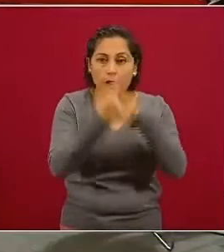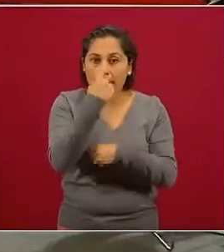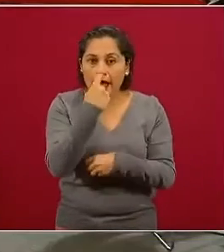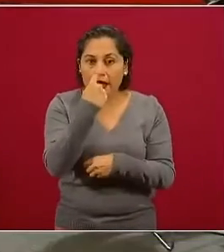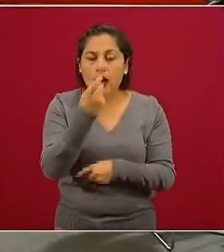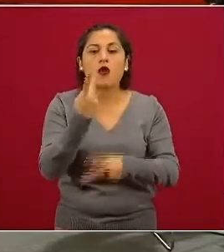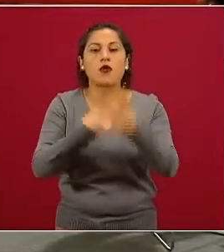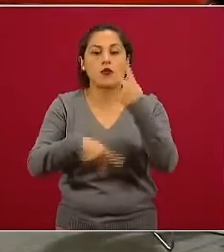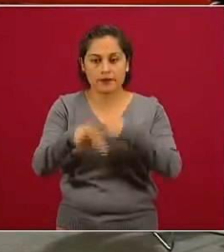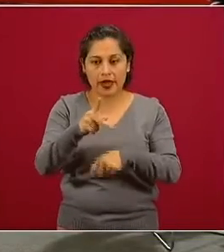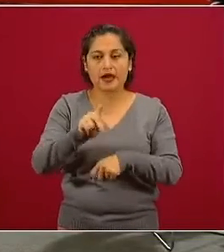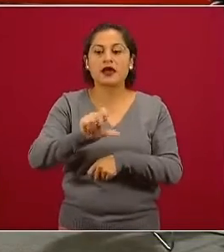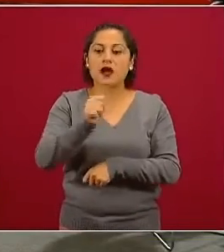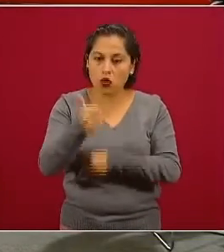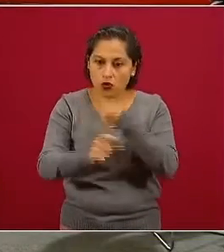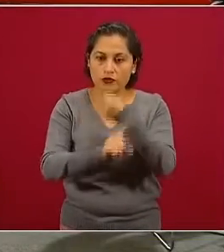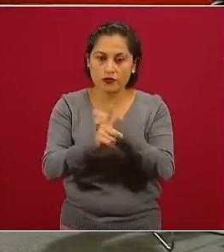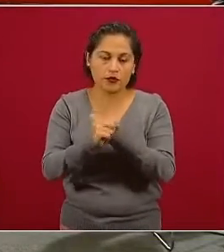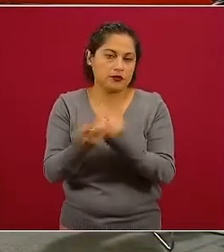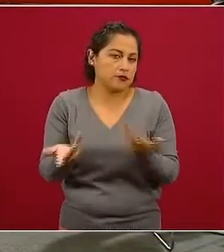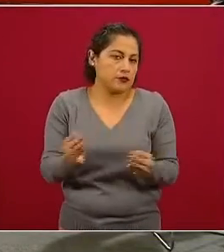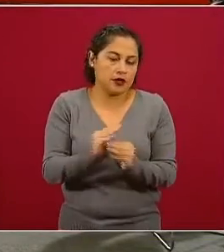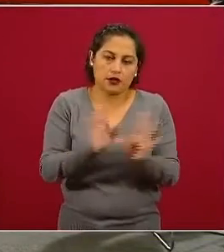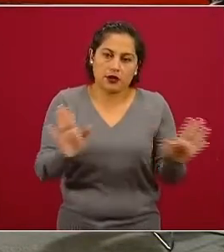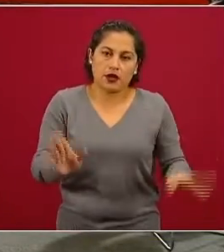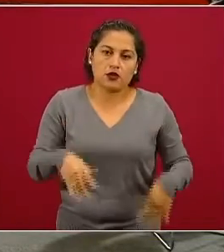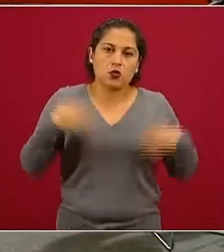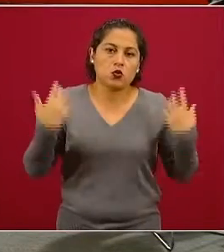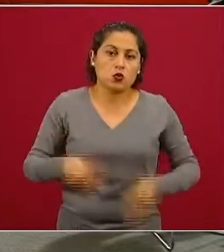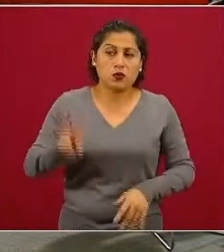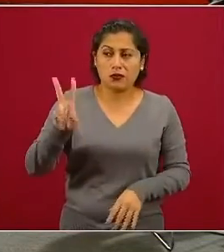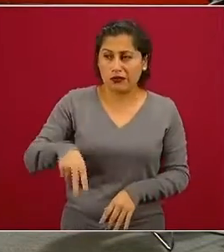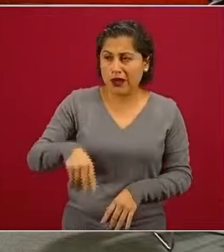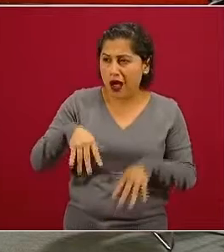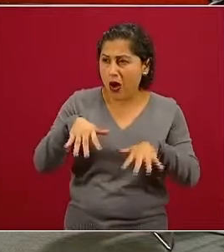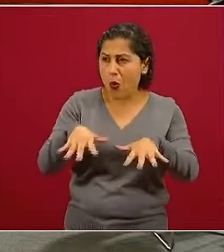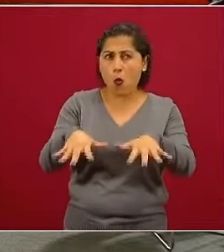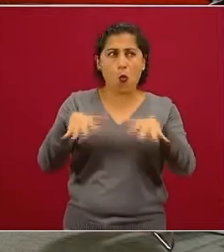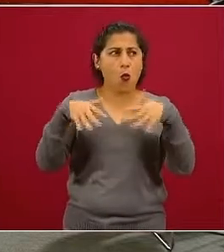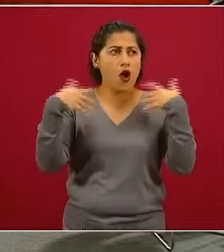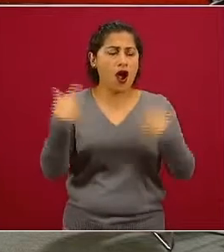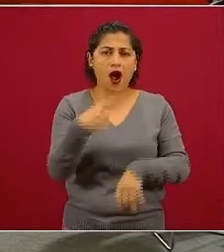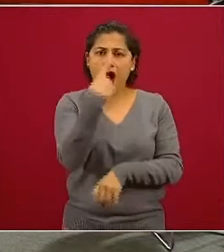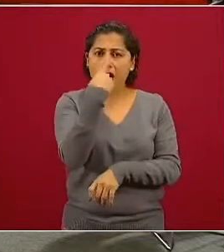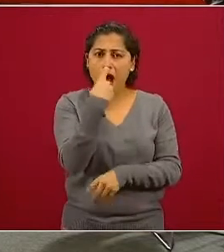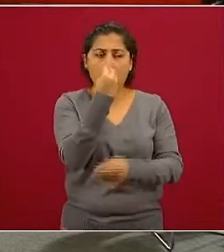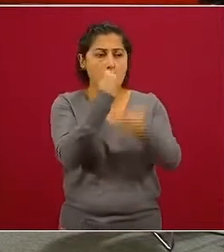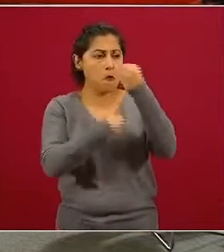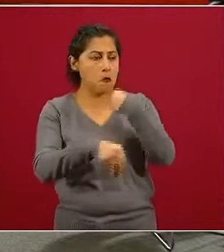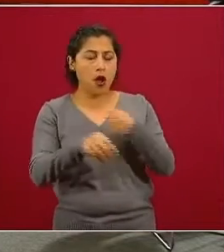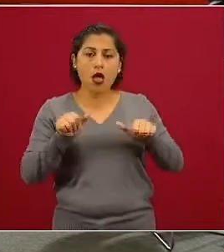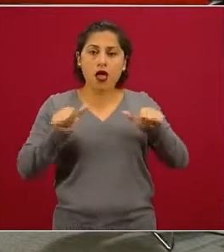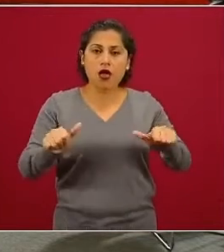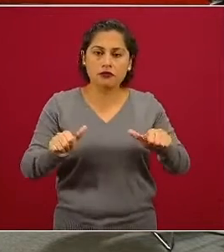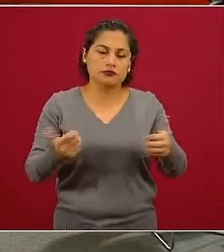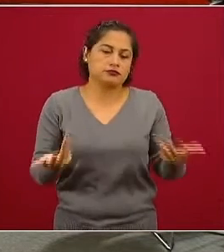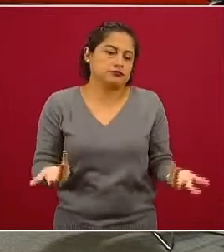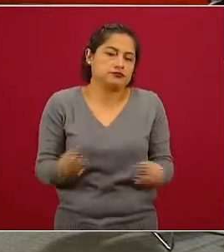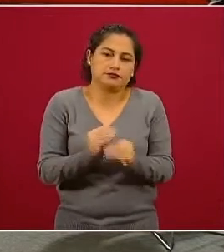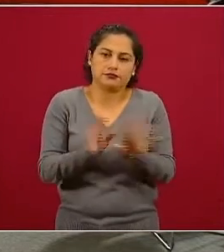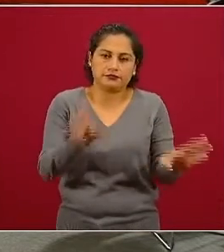entonces eso que o sea, cuando hay informaciones raras, tipo,